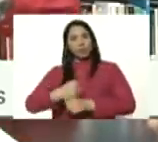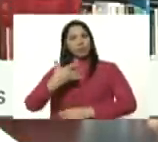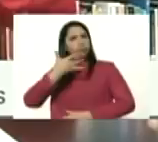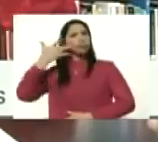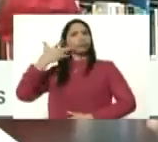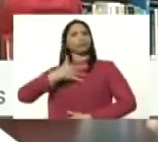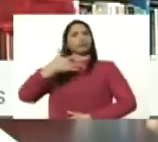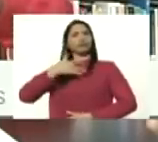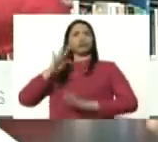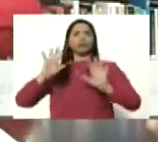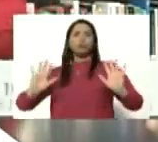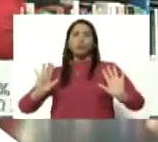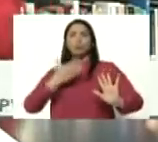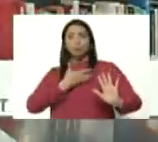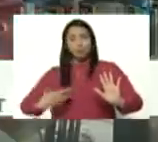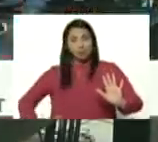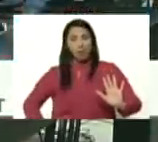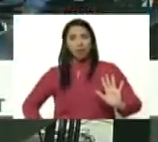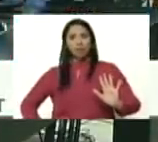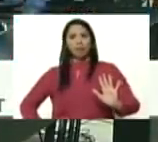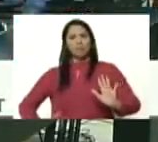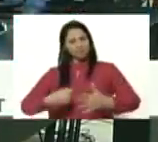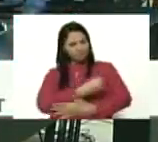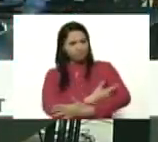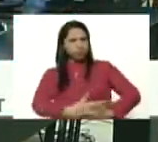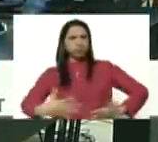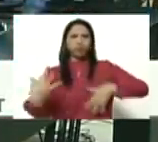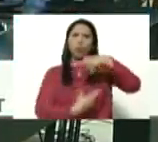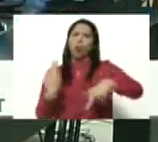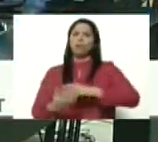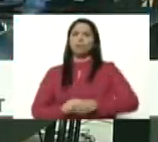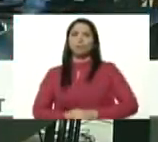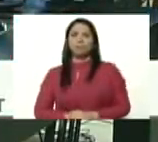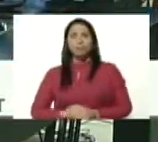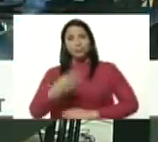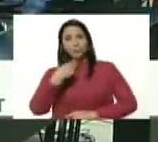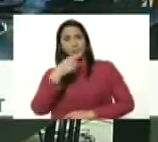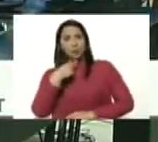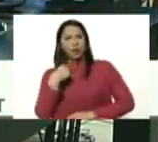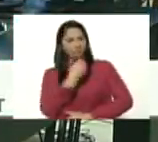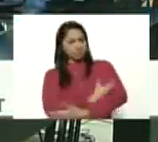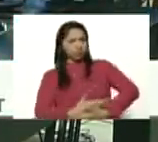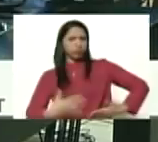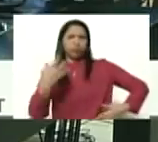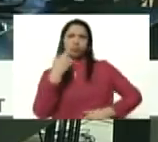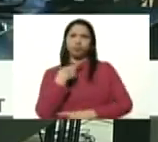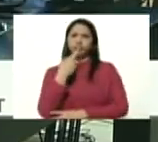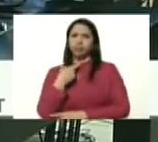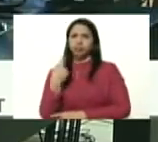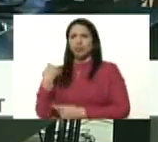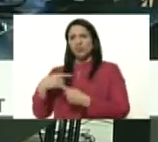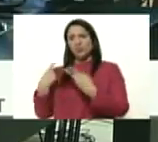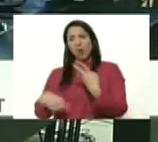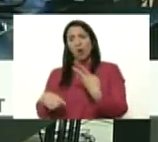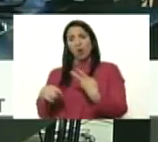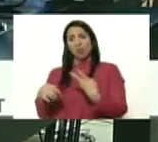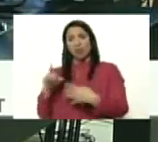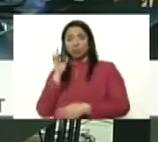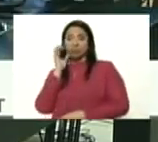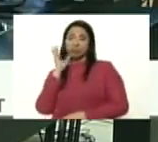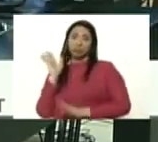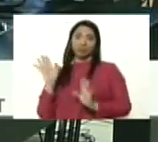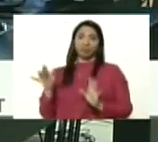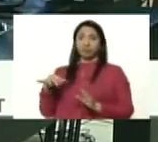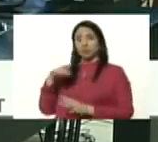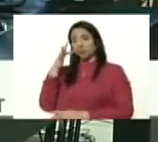orgulloso de ser un presidente sangre roja. Yo soy sangre roja. Otros, sangre azul. Bueno, allá ellos.